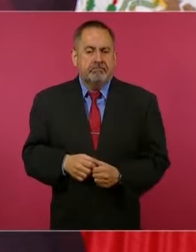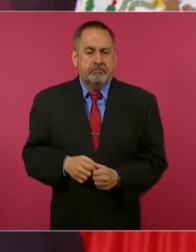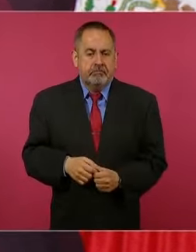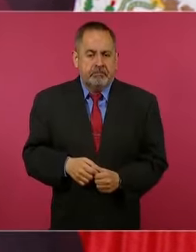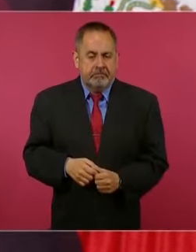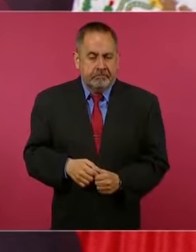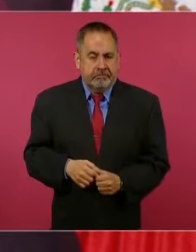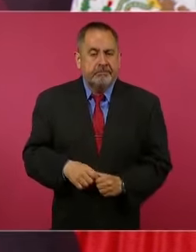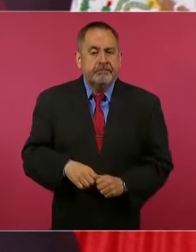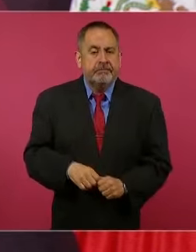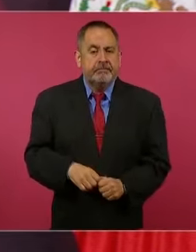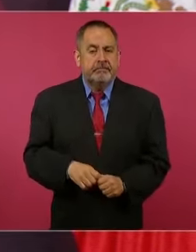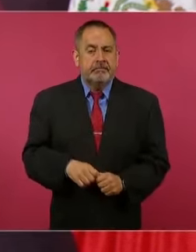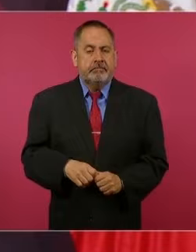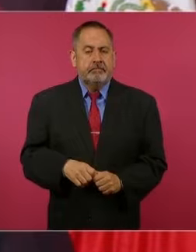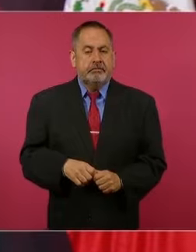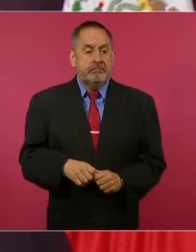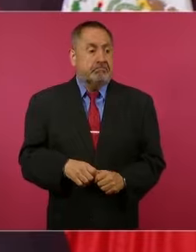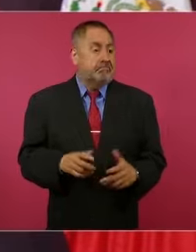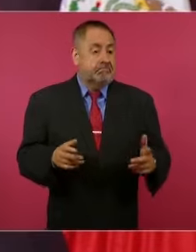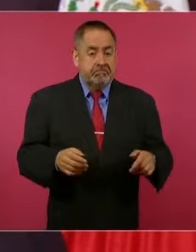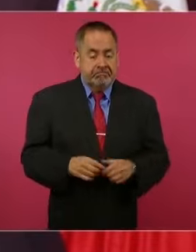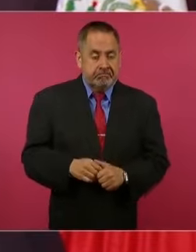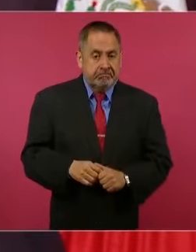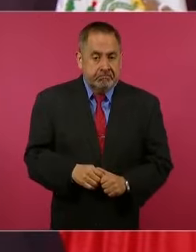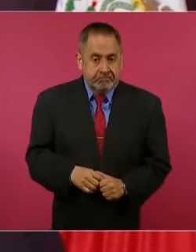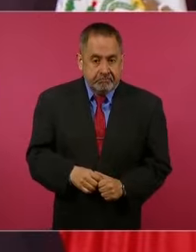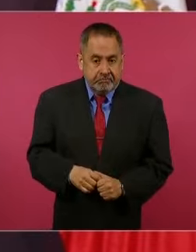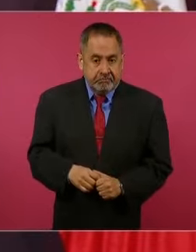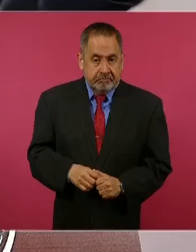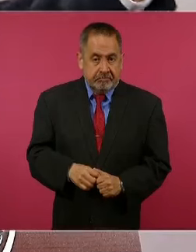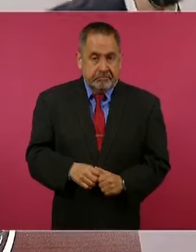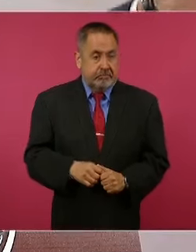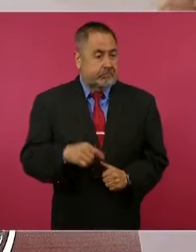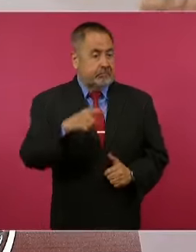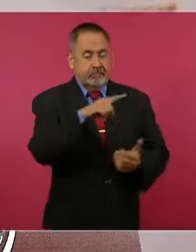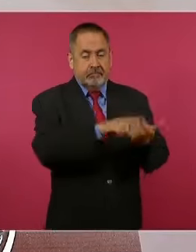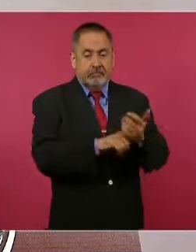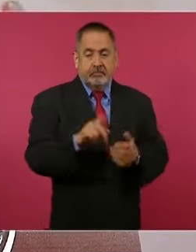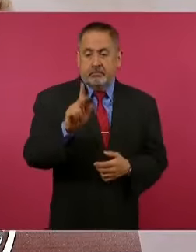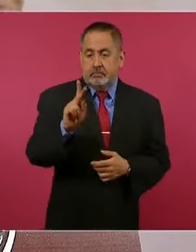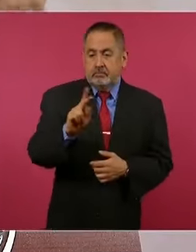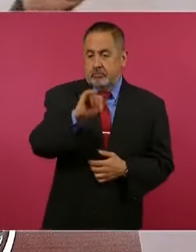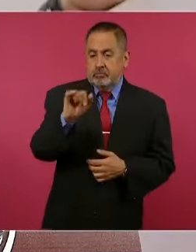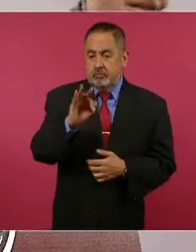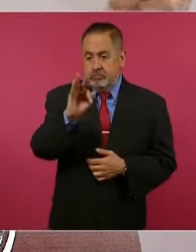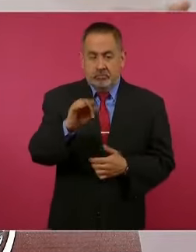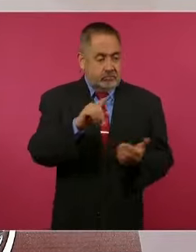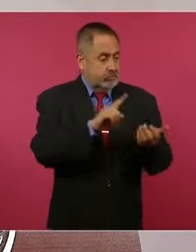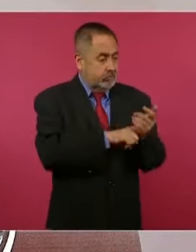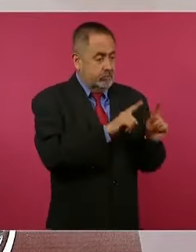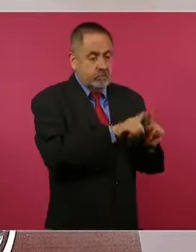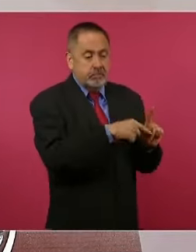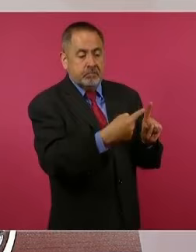supremo Si de por sí en el poder judicial tienen